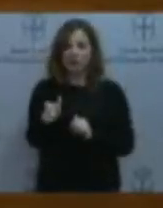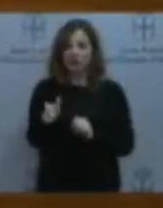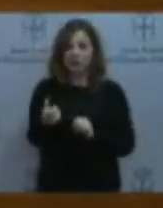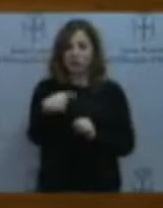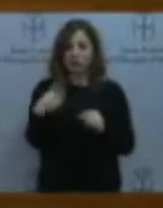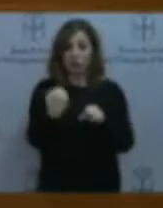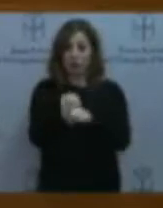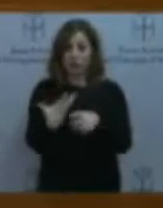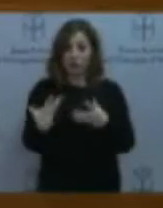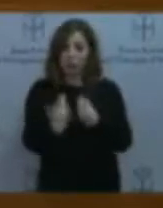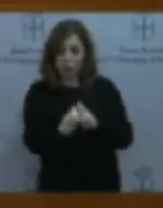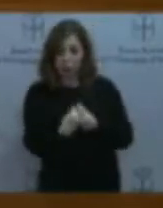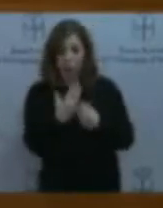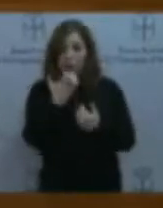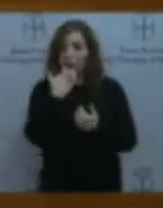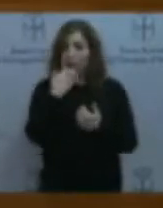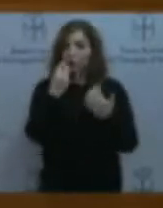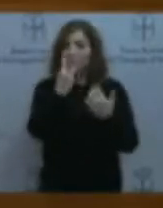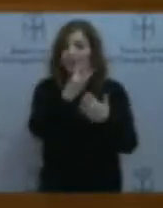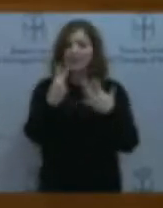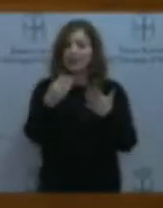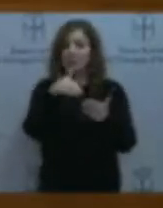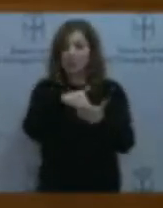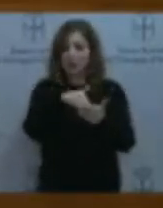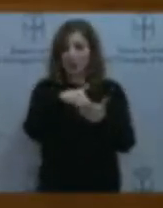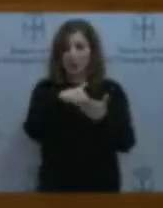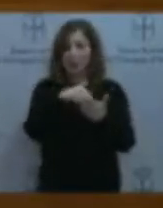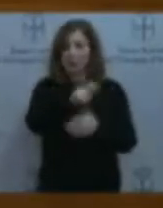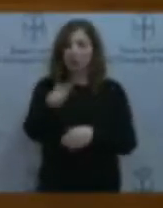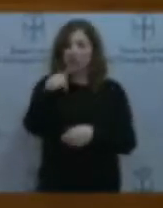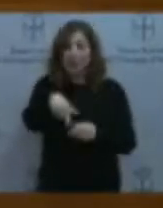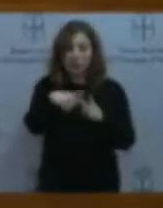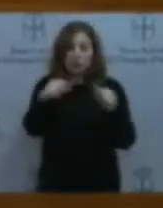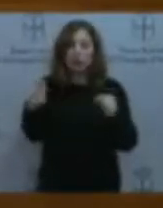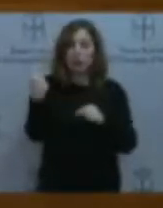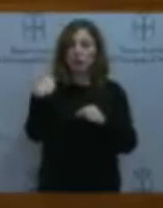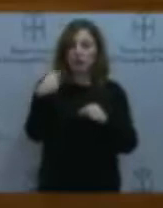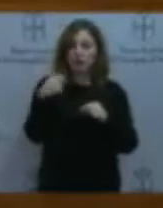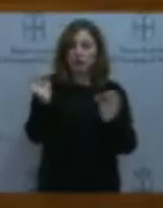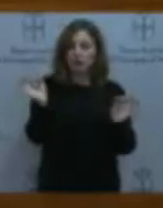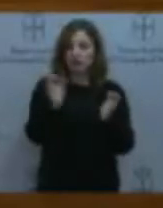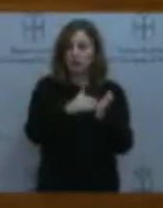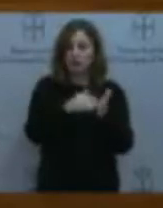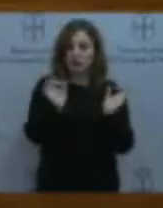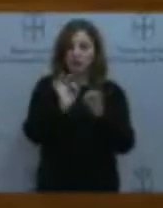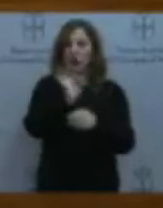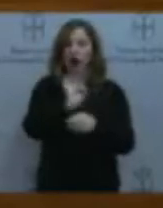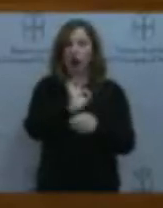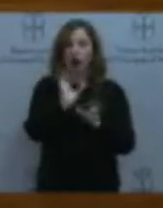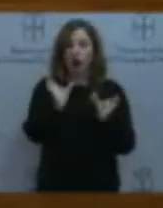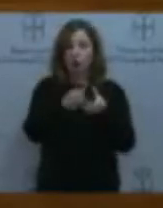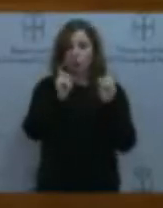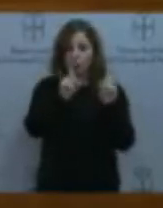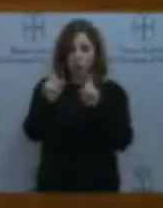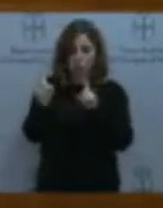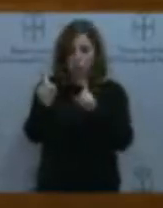trabajamos. Por ejemplo, las 37.000 personas que en Asturias no cobran ningún tipo de subsidio. O los docentes que se manifiestan año tras